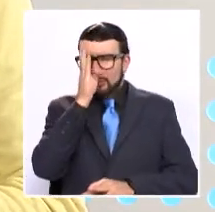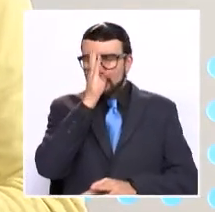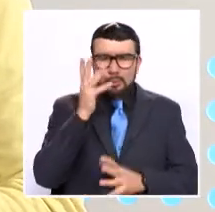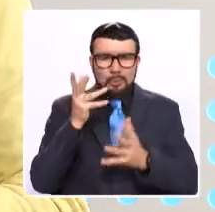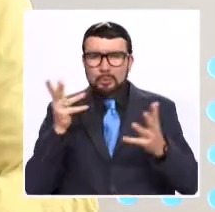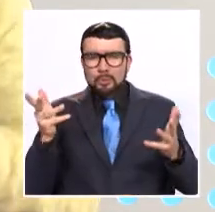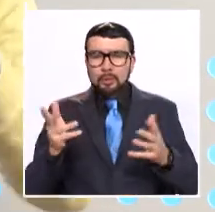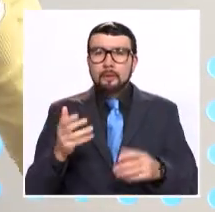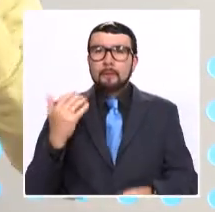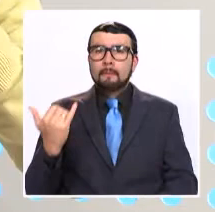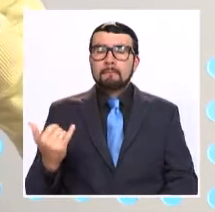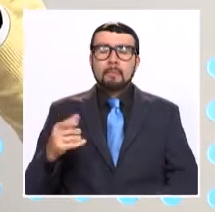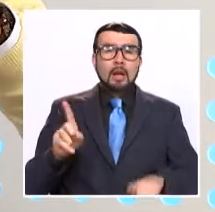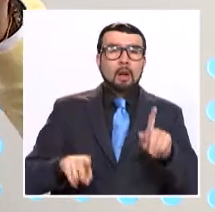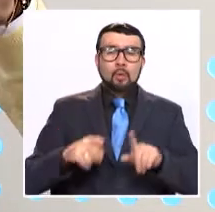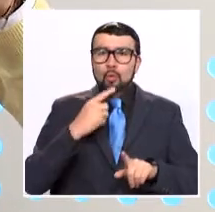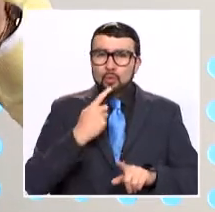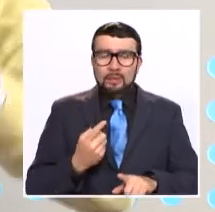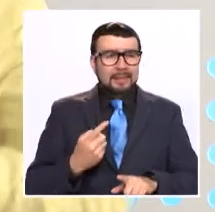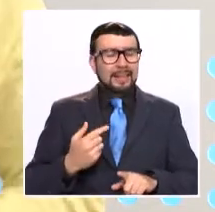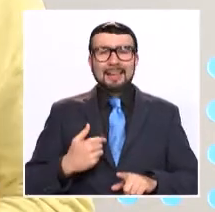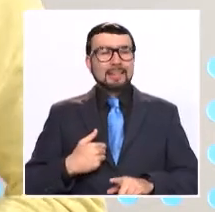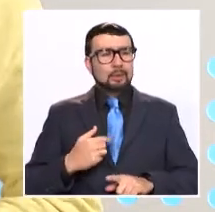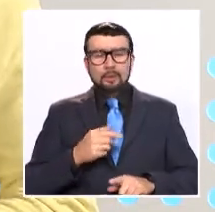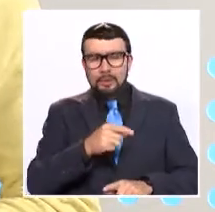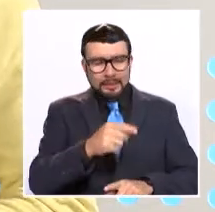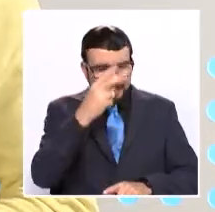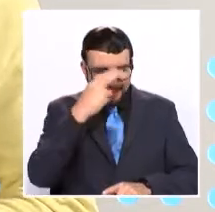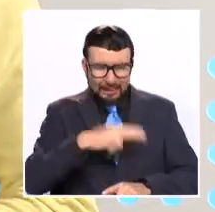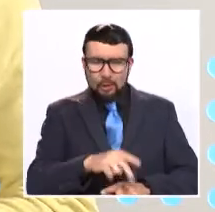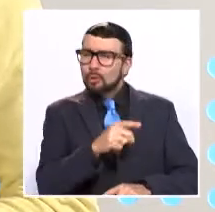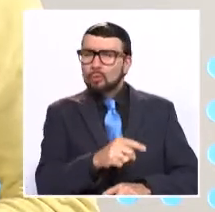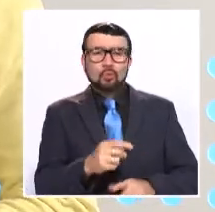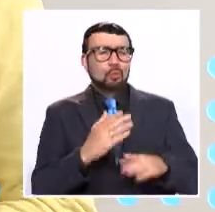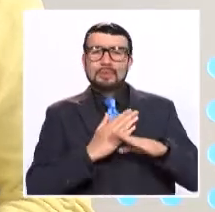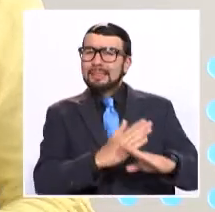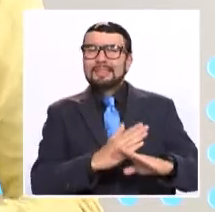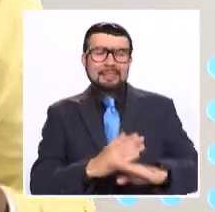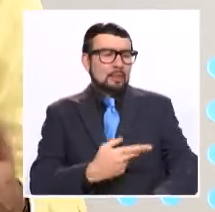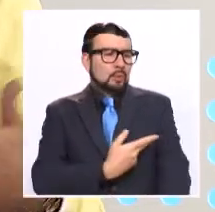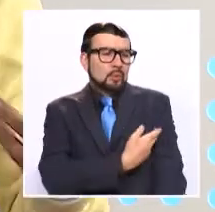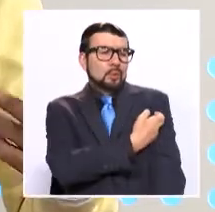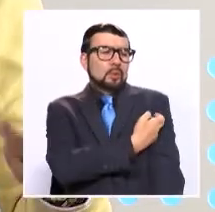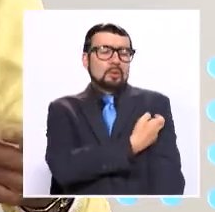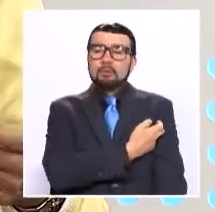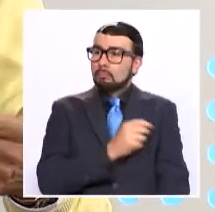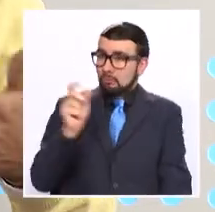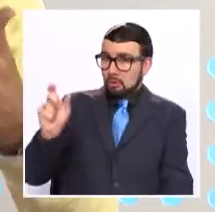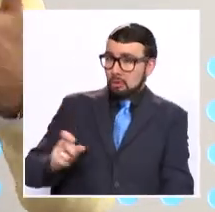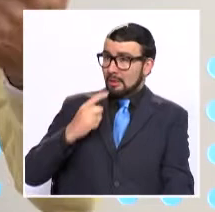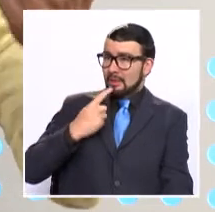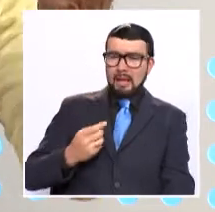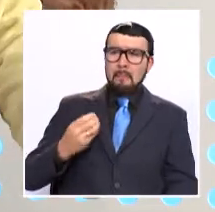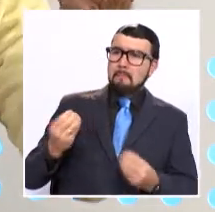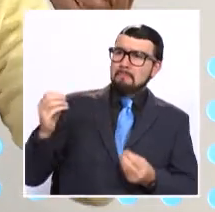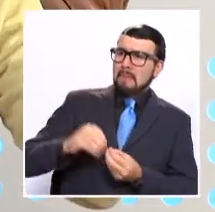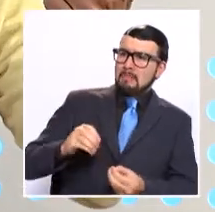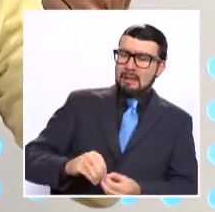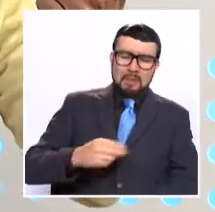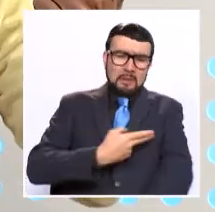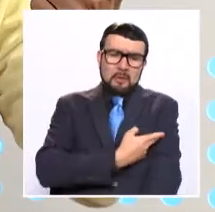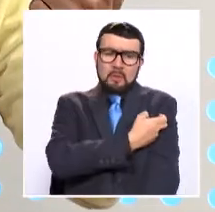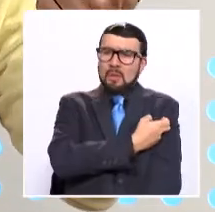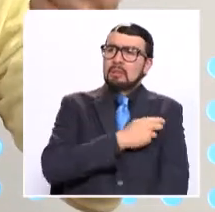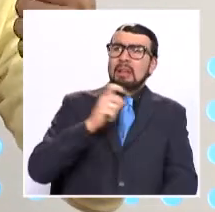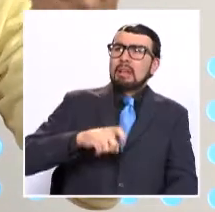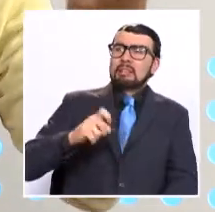dicen, yo no quiero ponerle las vacunas a mi hijo. El otro dice, pero ¿para qué me exigen tanto vacuna? Porque tiene que salir del